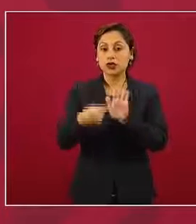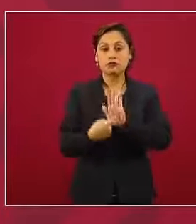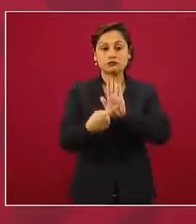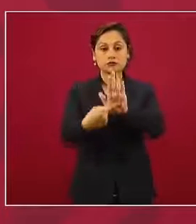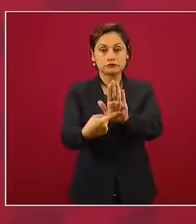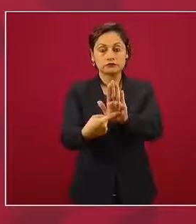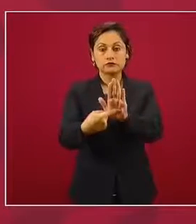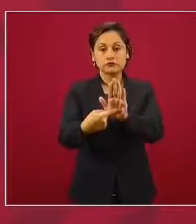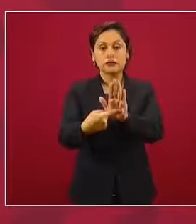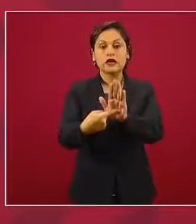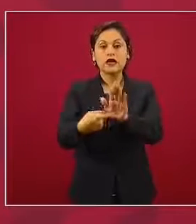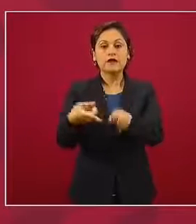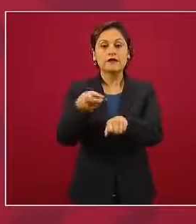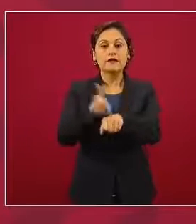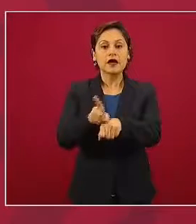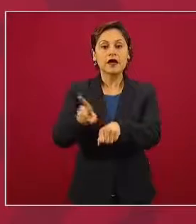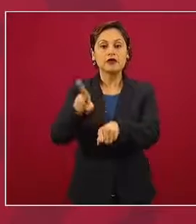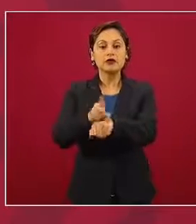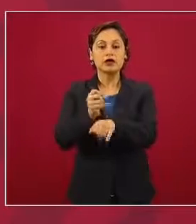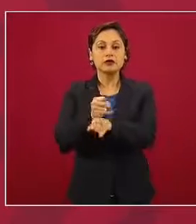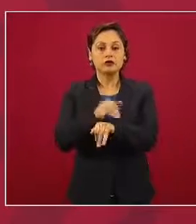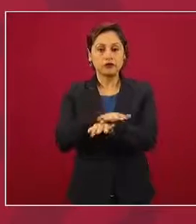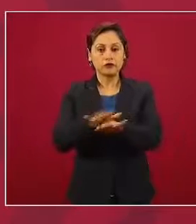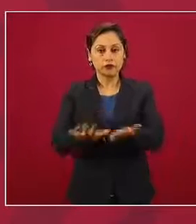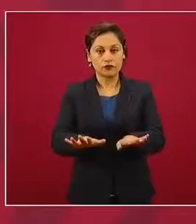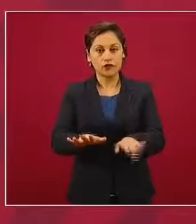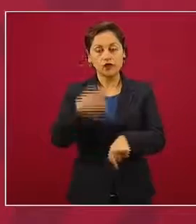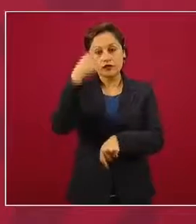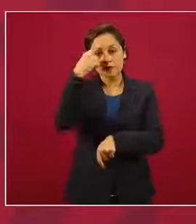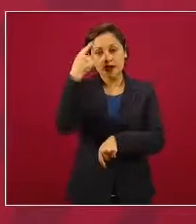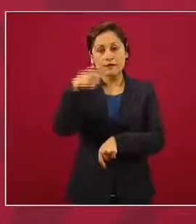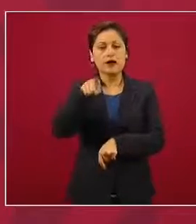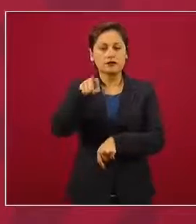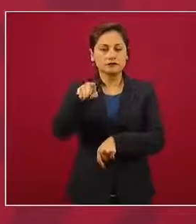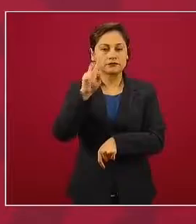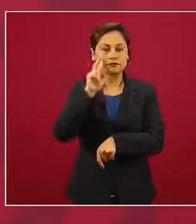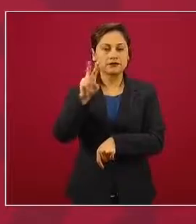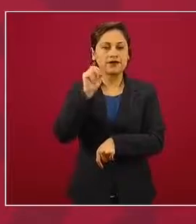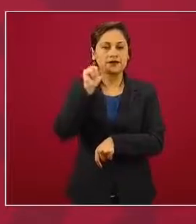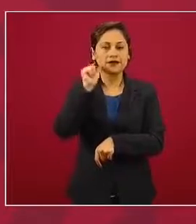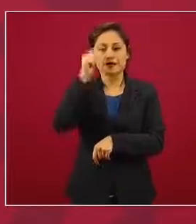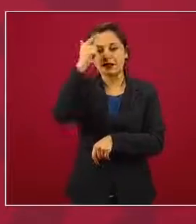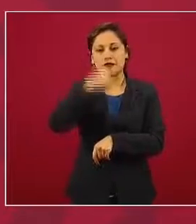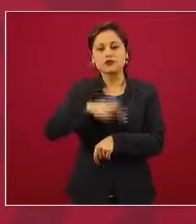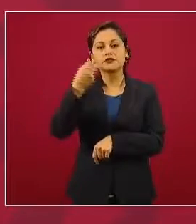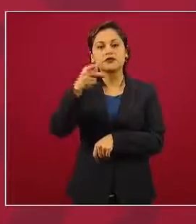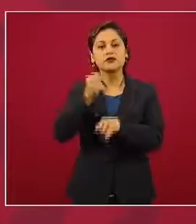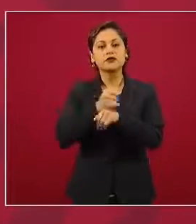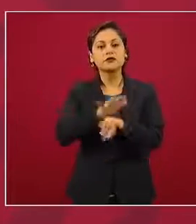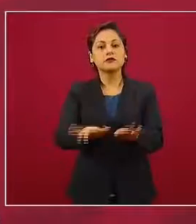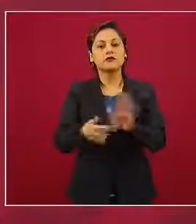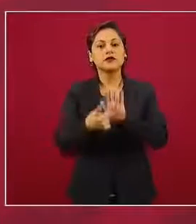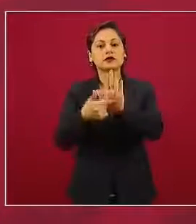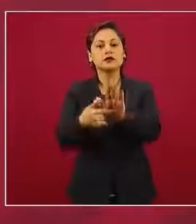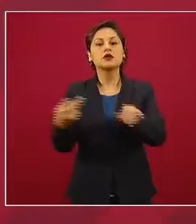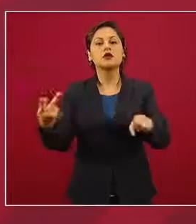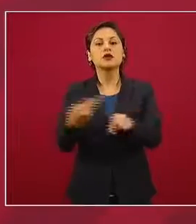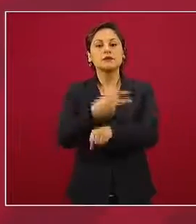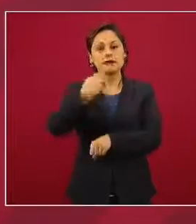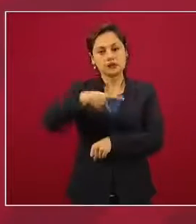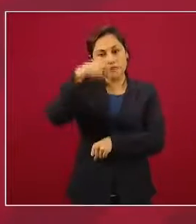vieron anoche, para enfatizar cuál es la perspectiva actual del curso de la epidemia en México y, posiblemente